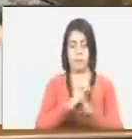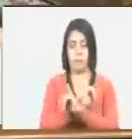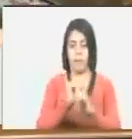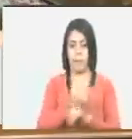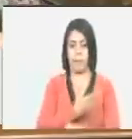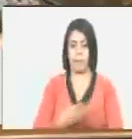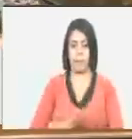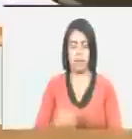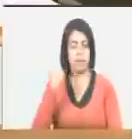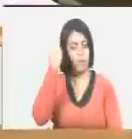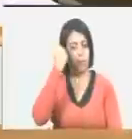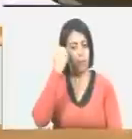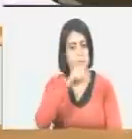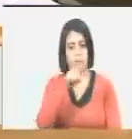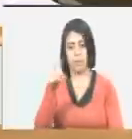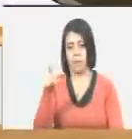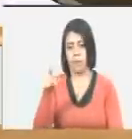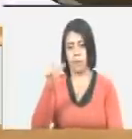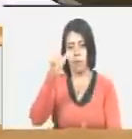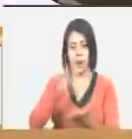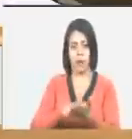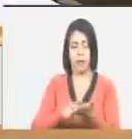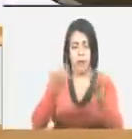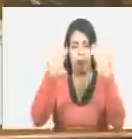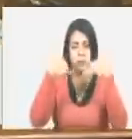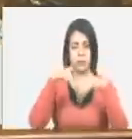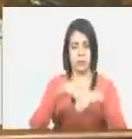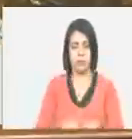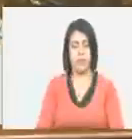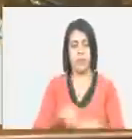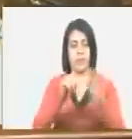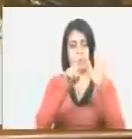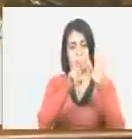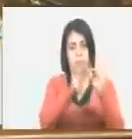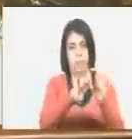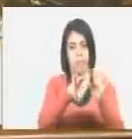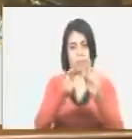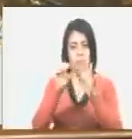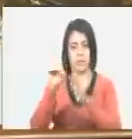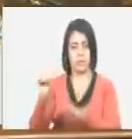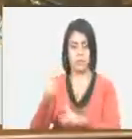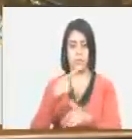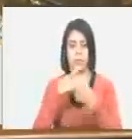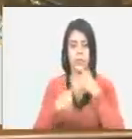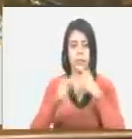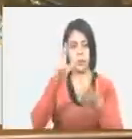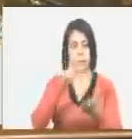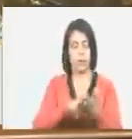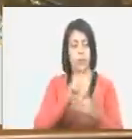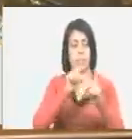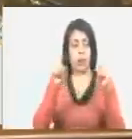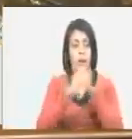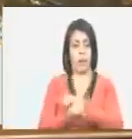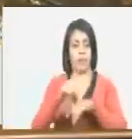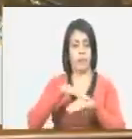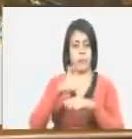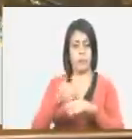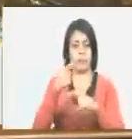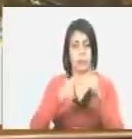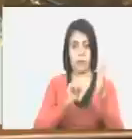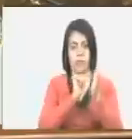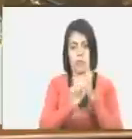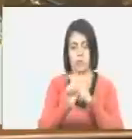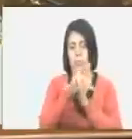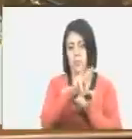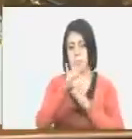audiencia preparatoria. Es todo, señor presidente. En consideración al epígrafe, aprobado. Siguiente. 70º, se propone aprobar con modificaciones el contenido del